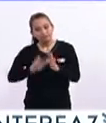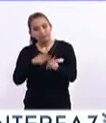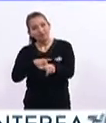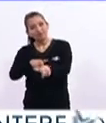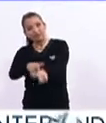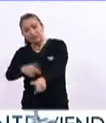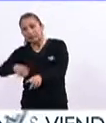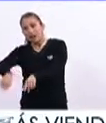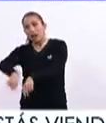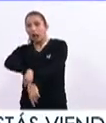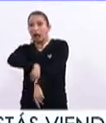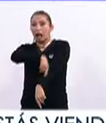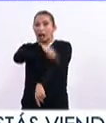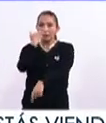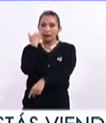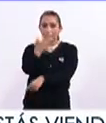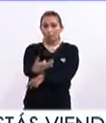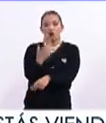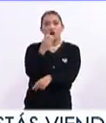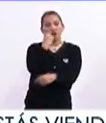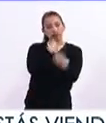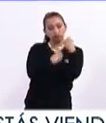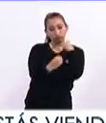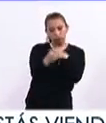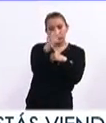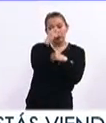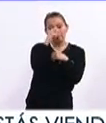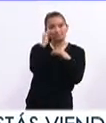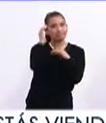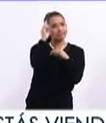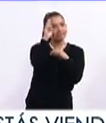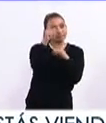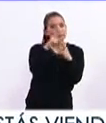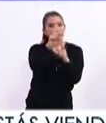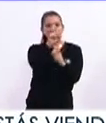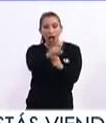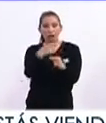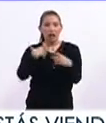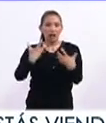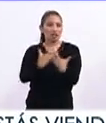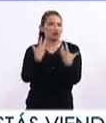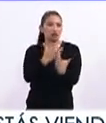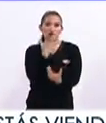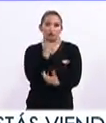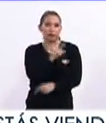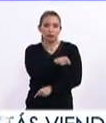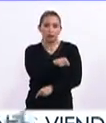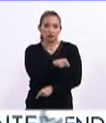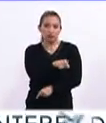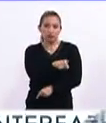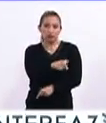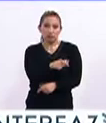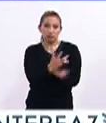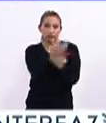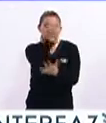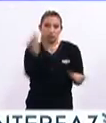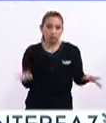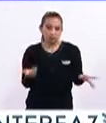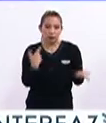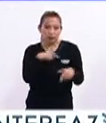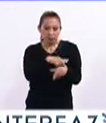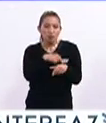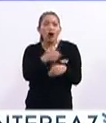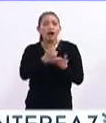permanentes o que sean a largo plazo. Es decir, una dieta muy restrictiva de agua y lechuga, eso no va a funcionar. Va a funcionar en el corto plazo,